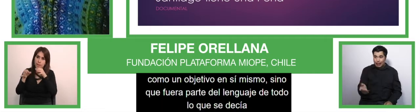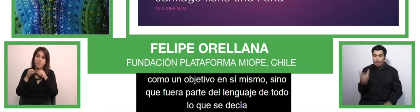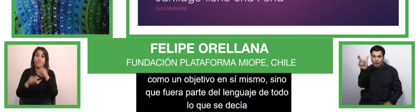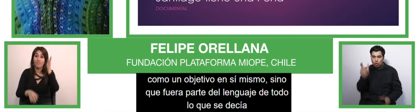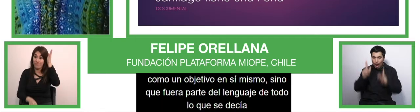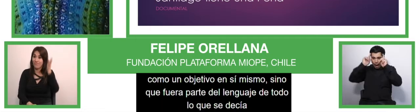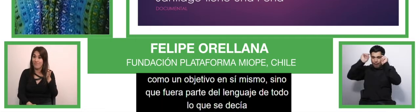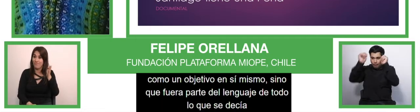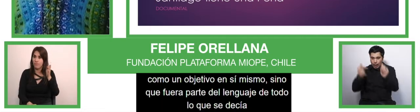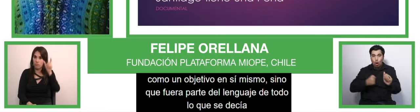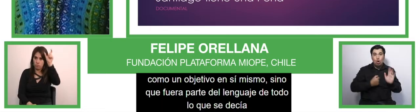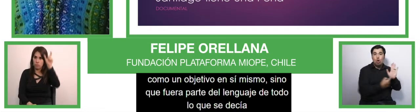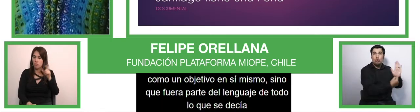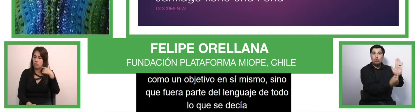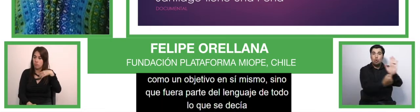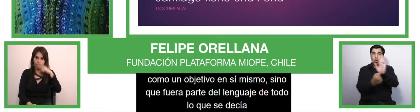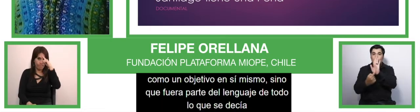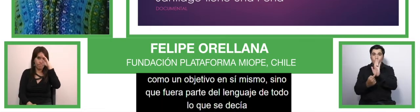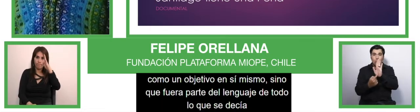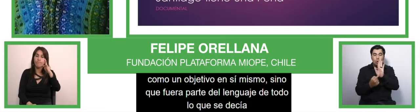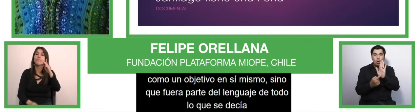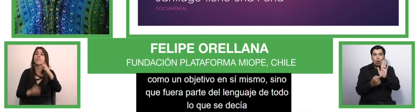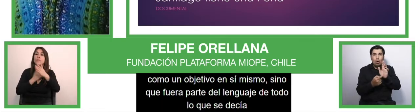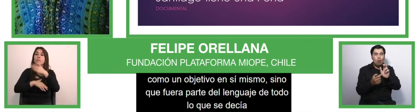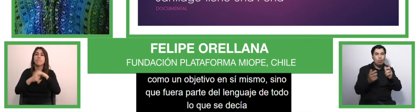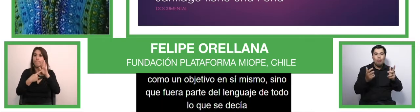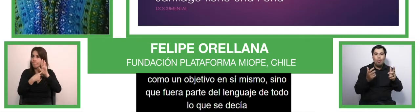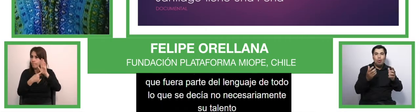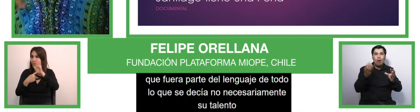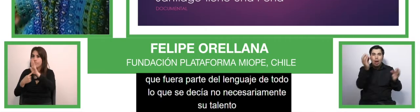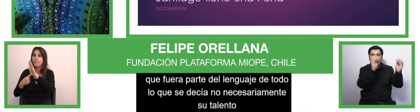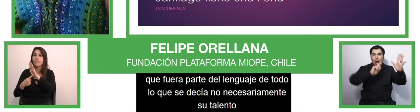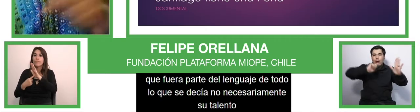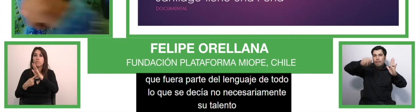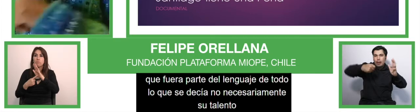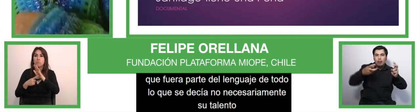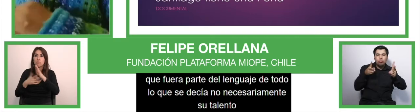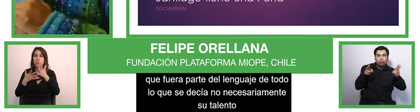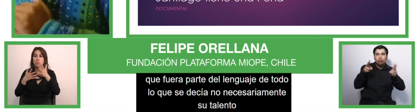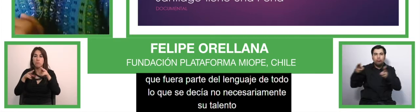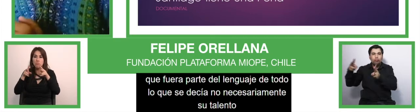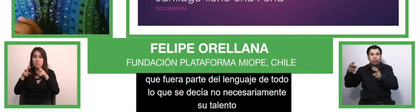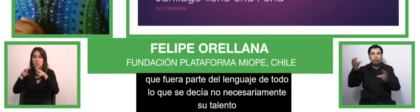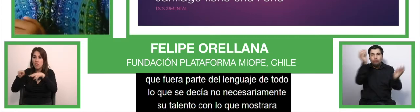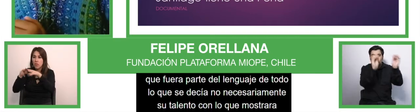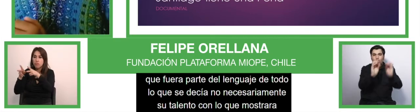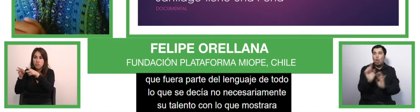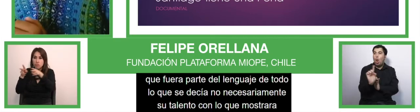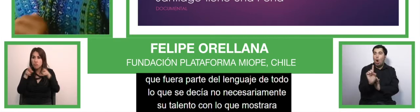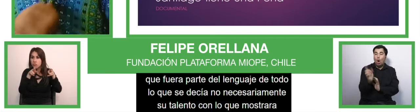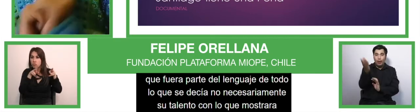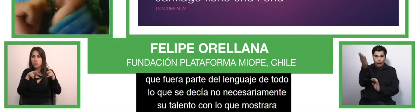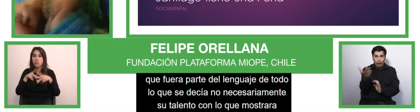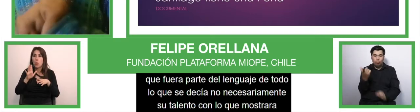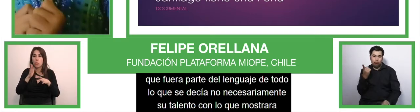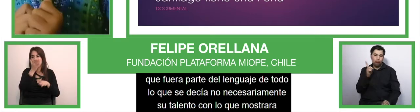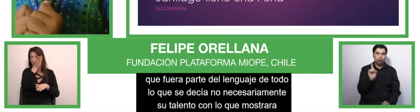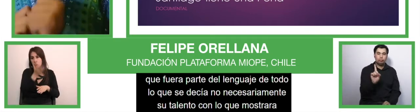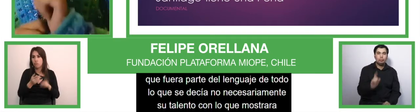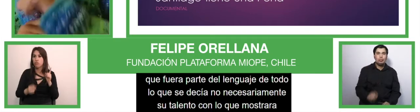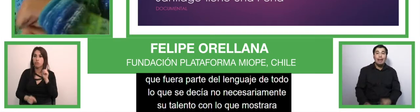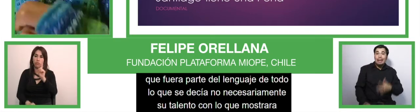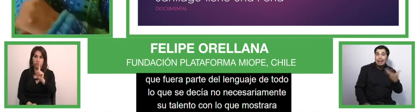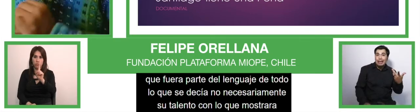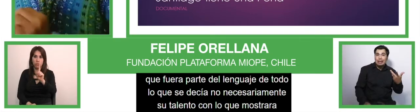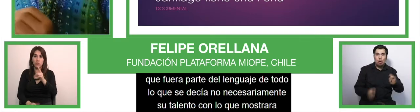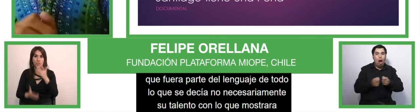mostraba estaba supeditado o subyugado a su condición de discapacidad. Y en ese sentido fue una amplia